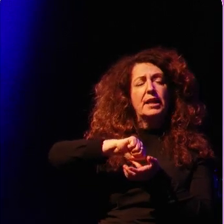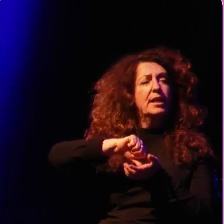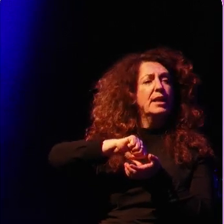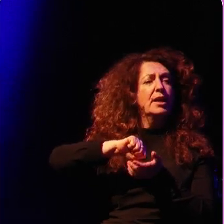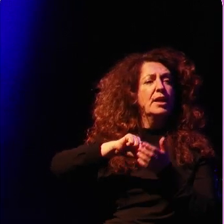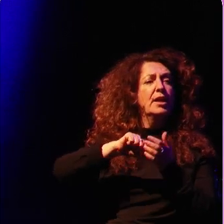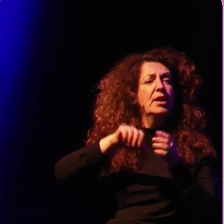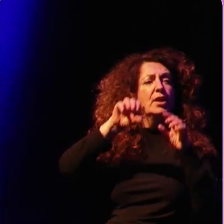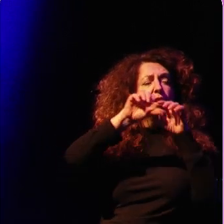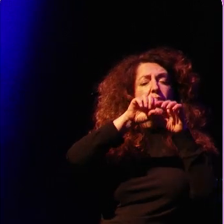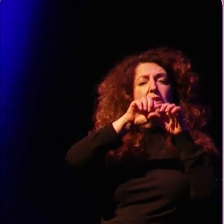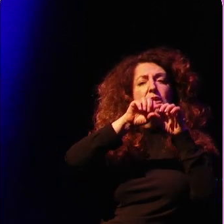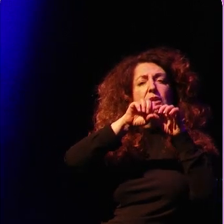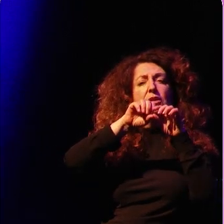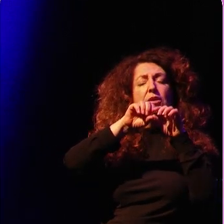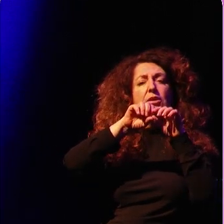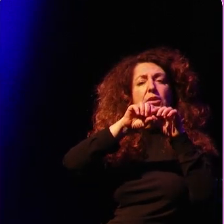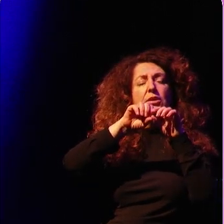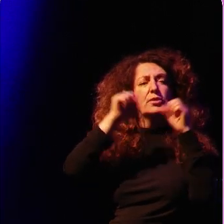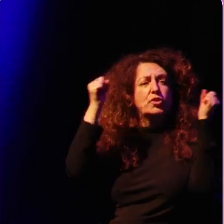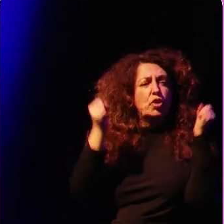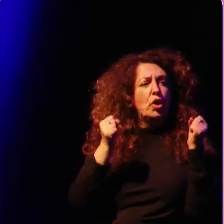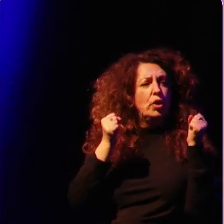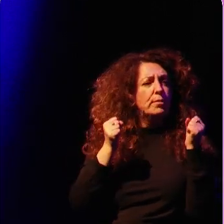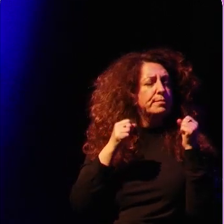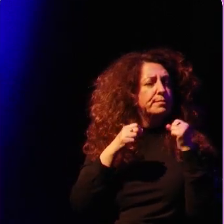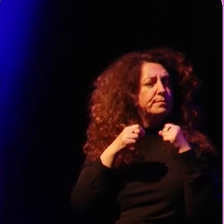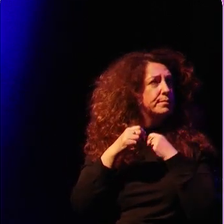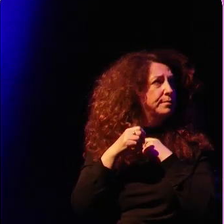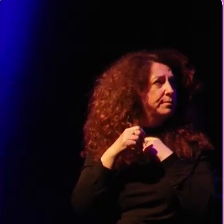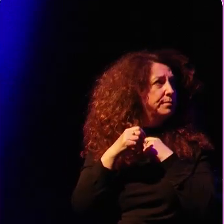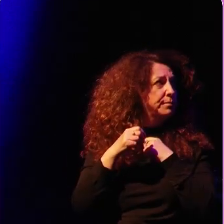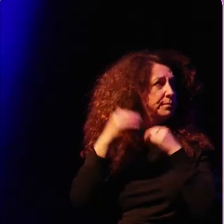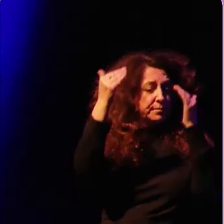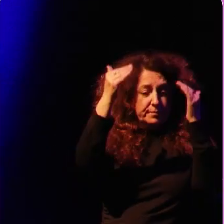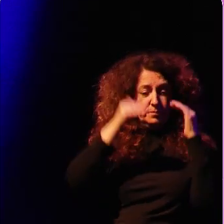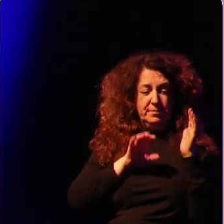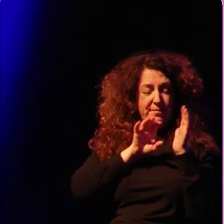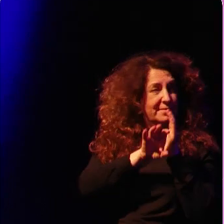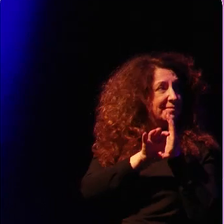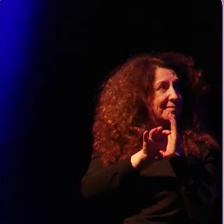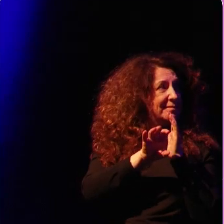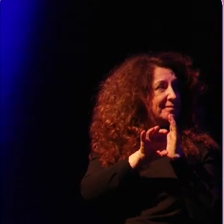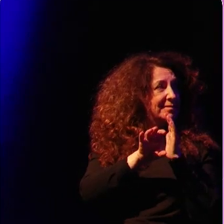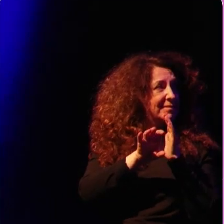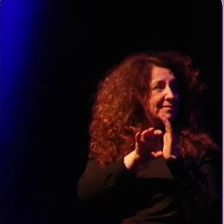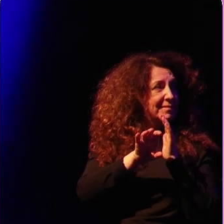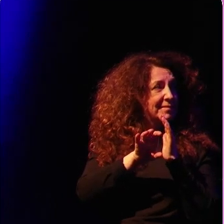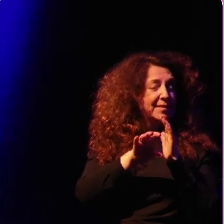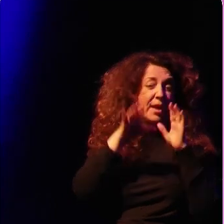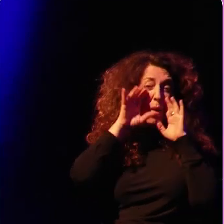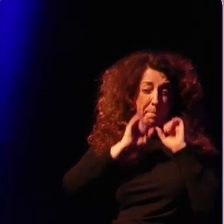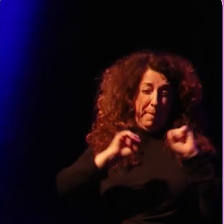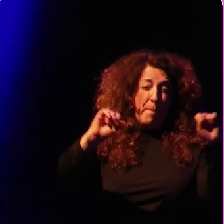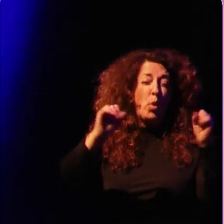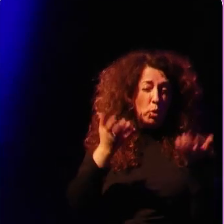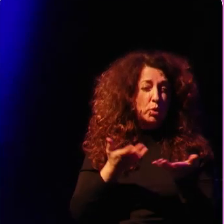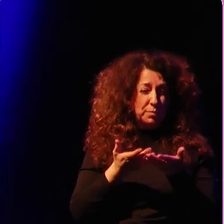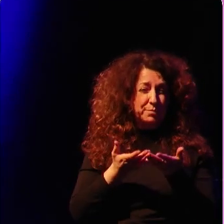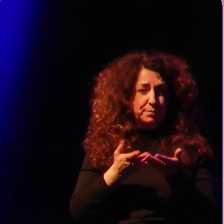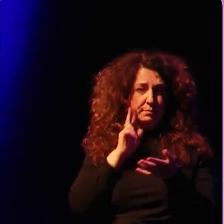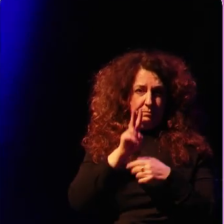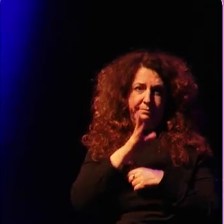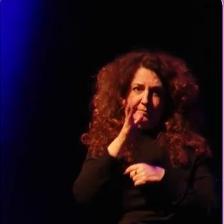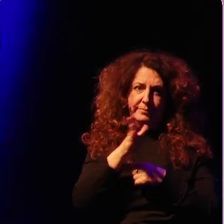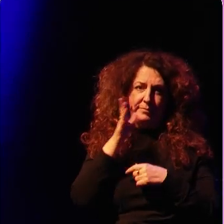El del marcianito que tenéis aquí abajo, marcianito, el bichito ese. Los mamuts. Es bastante espectacular.